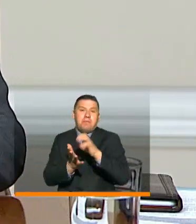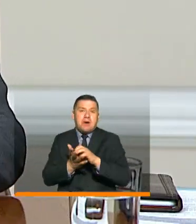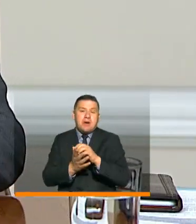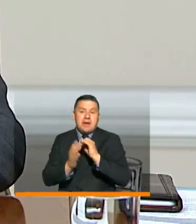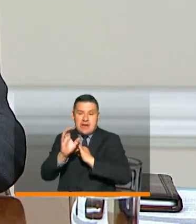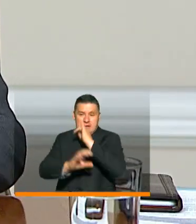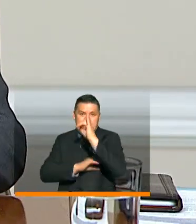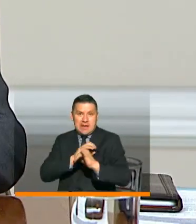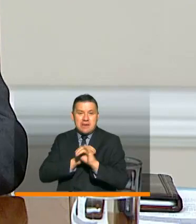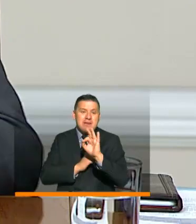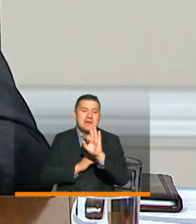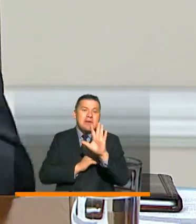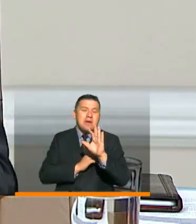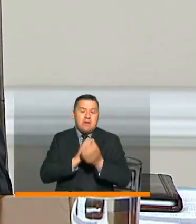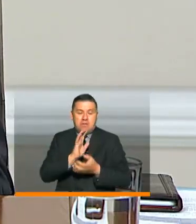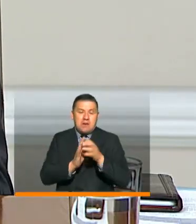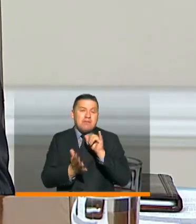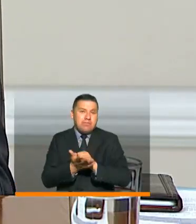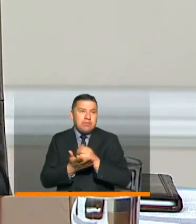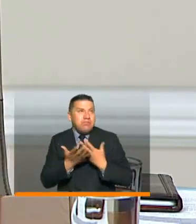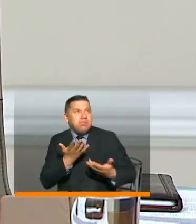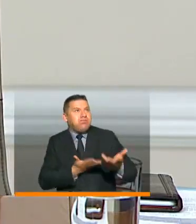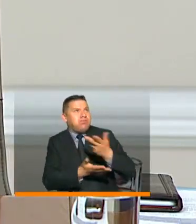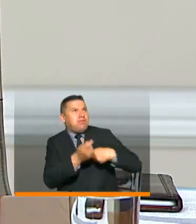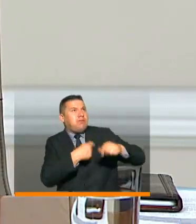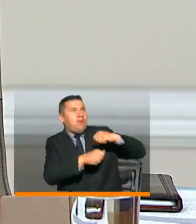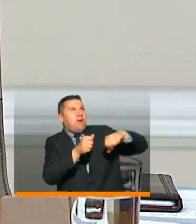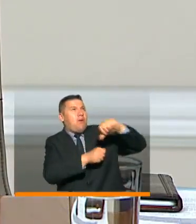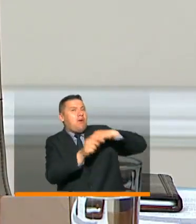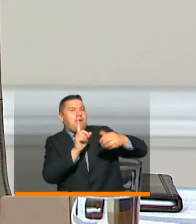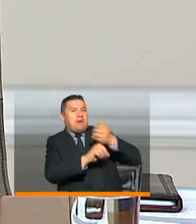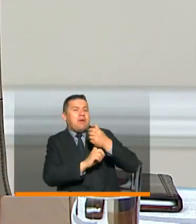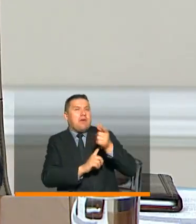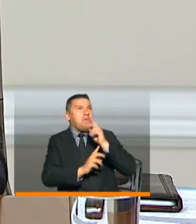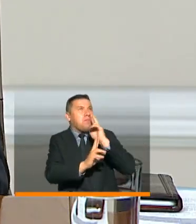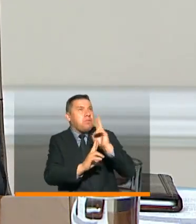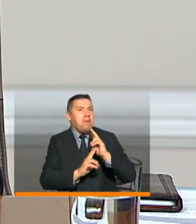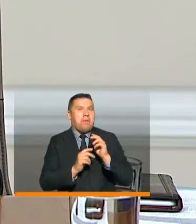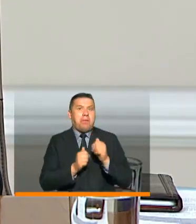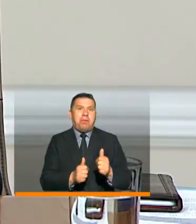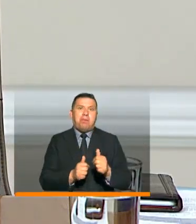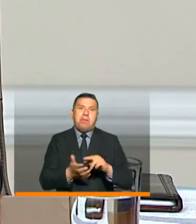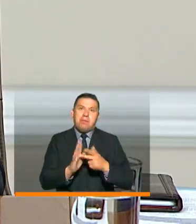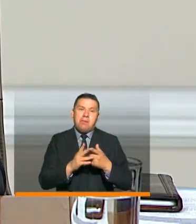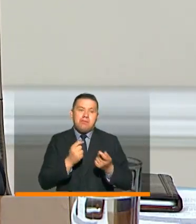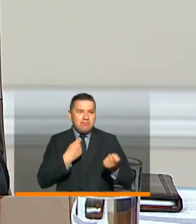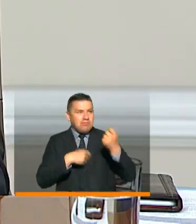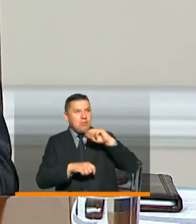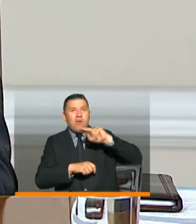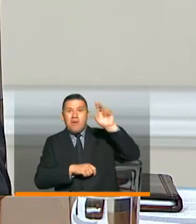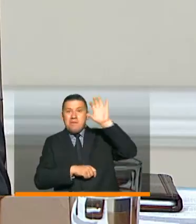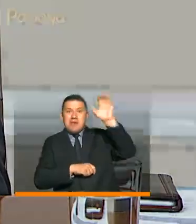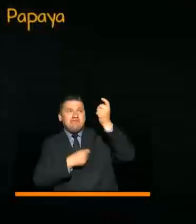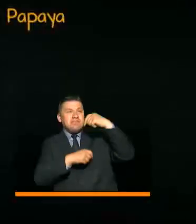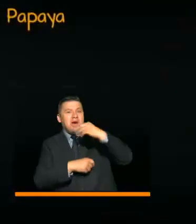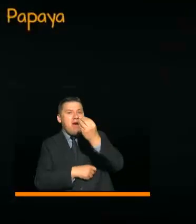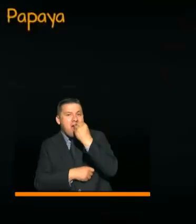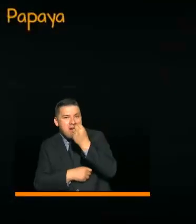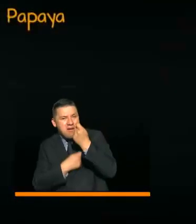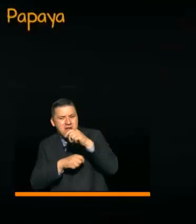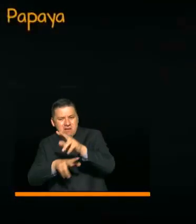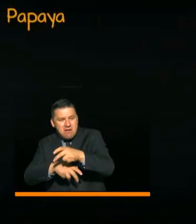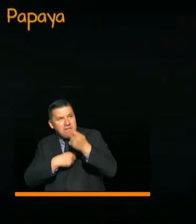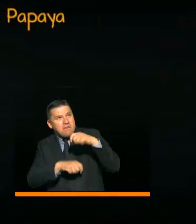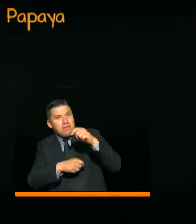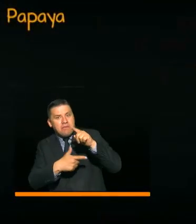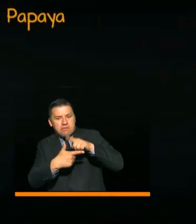nivel internacional. De la misma manera, hemos logrado además el resultado de que la exportación de productos alimenticios y